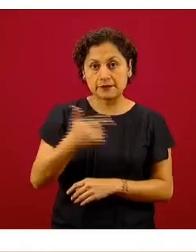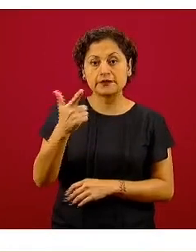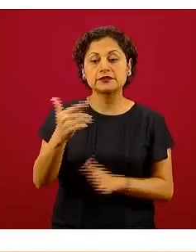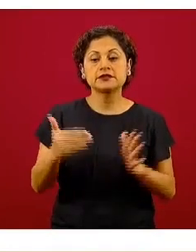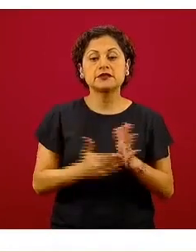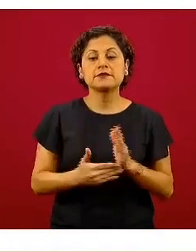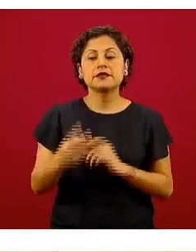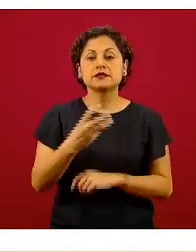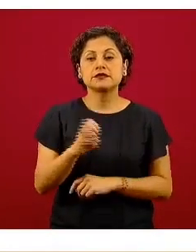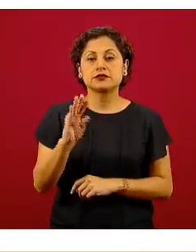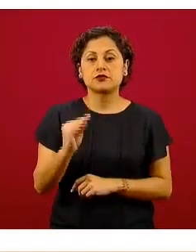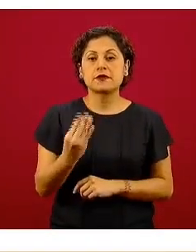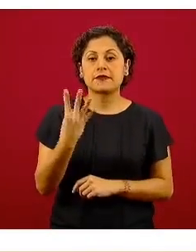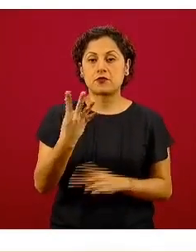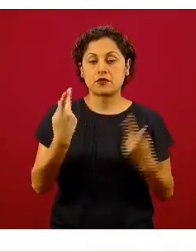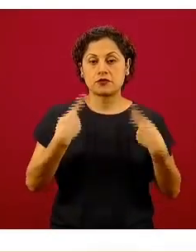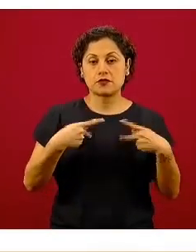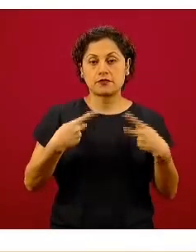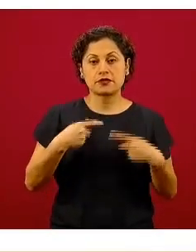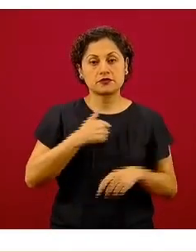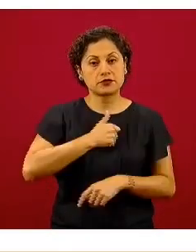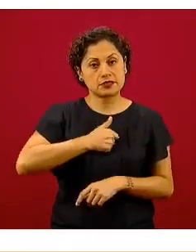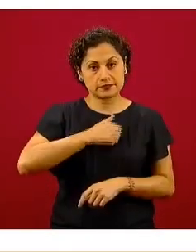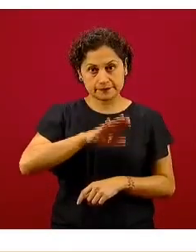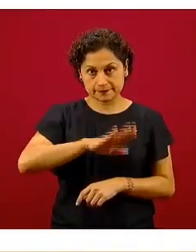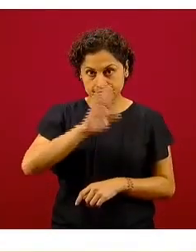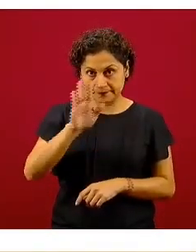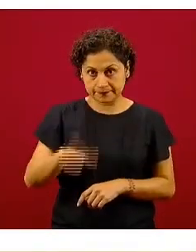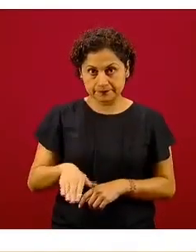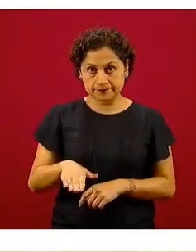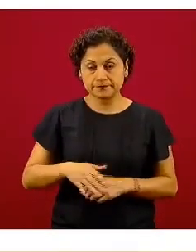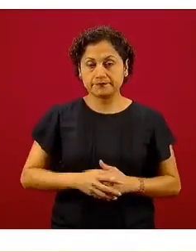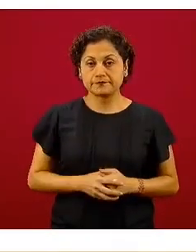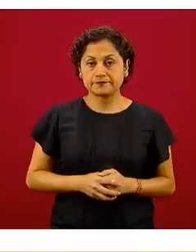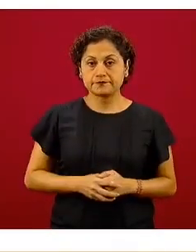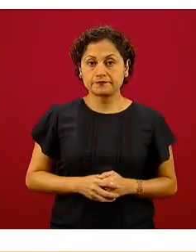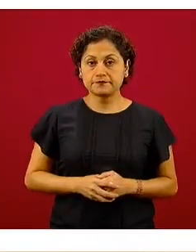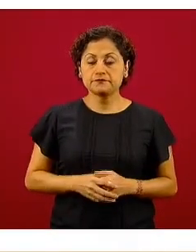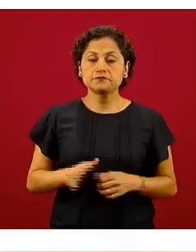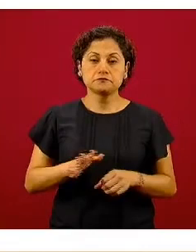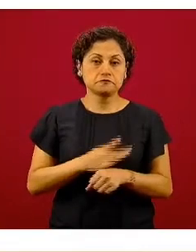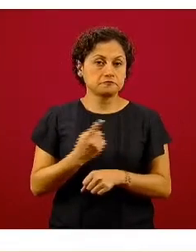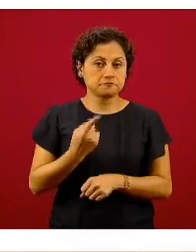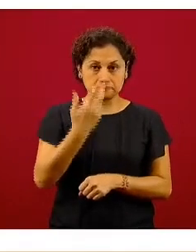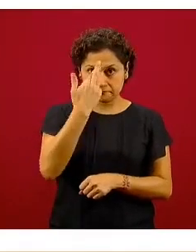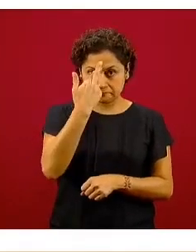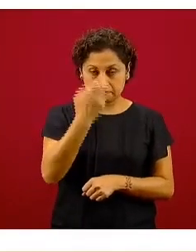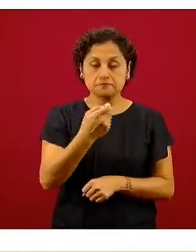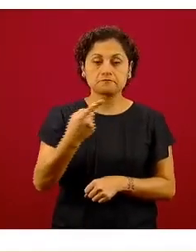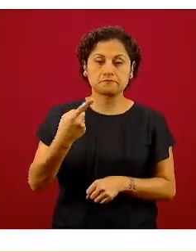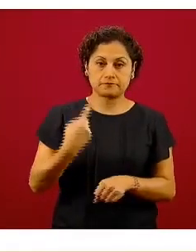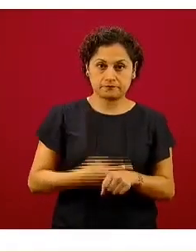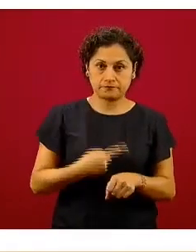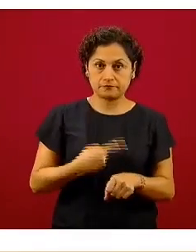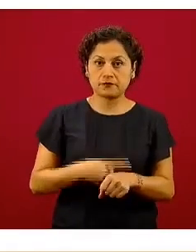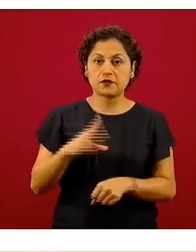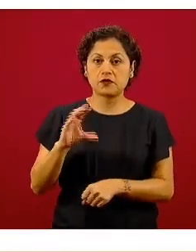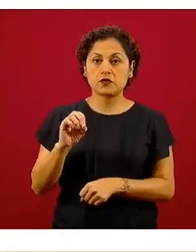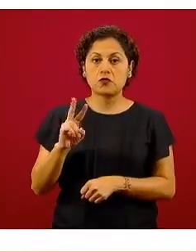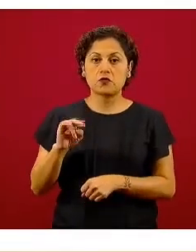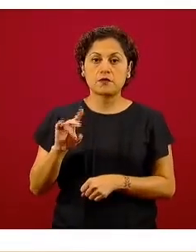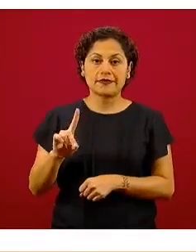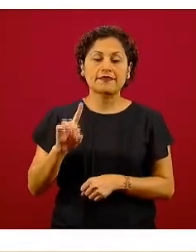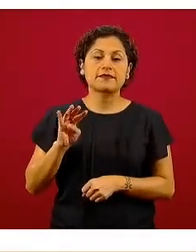7.394 personas que lamentablemente han perdido la vida por las complicaciones que produce COVID-19. Veamos la